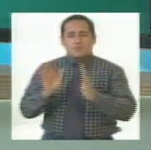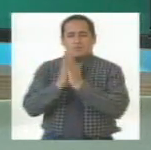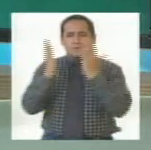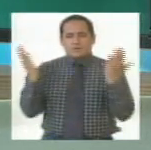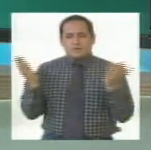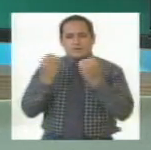convocatoria